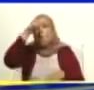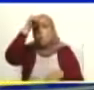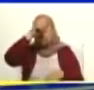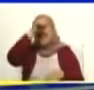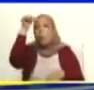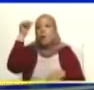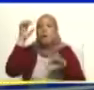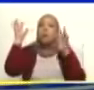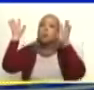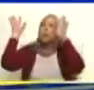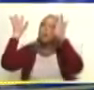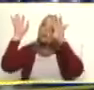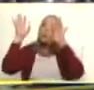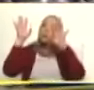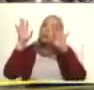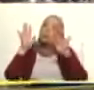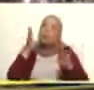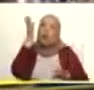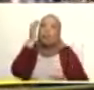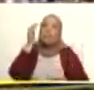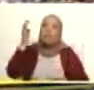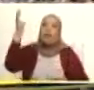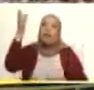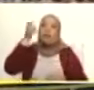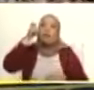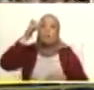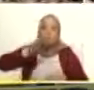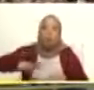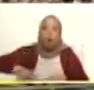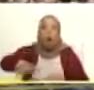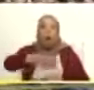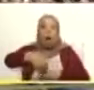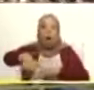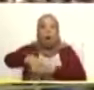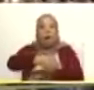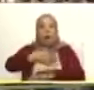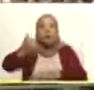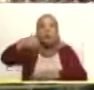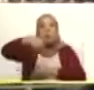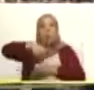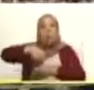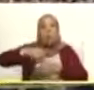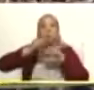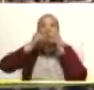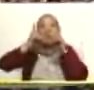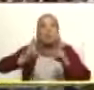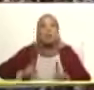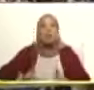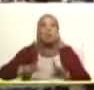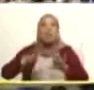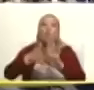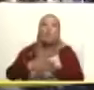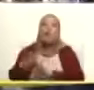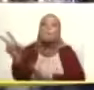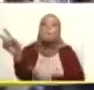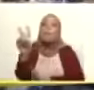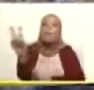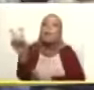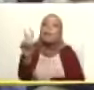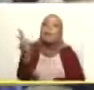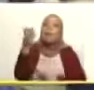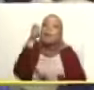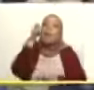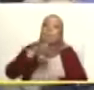amanece bendita la patria y el pueblo en las calles votando y decidiendo, porque en Venezuela manda